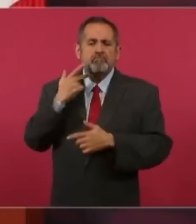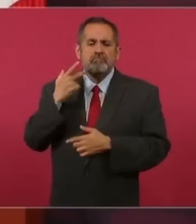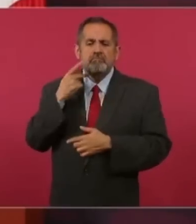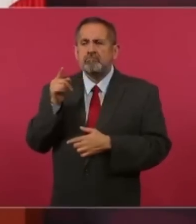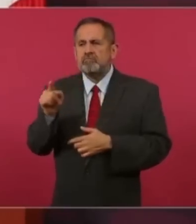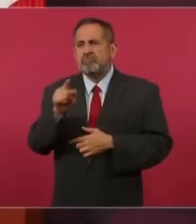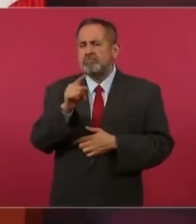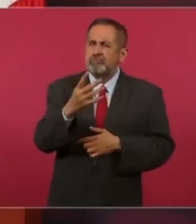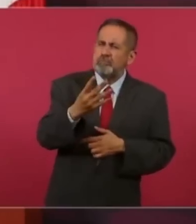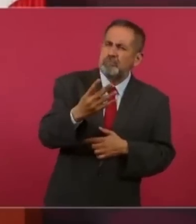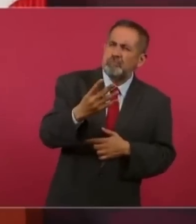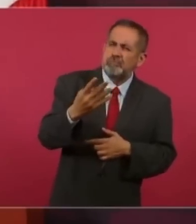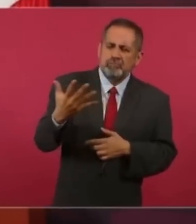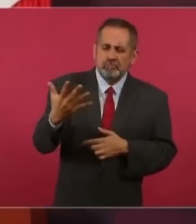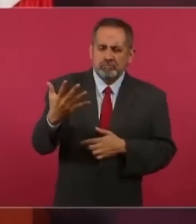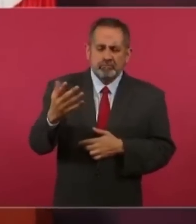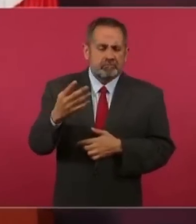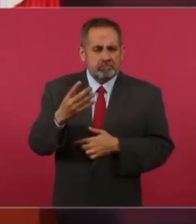cuatro o cinco.